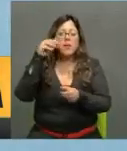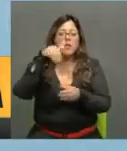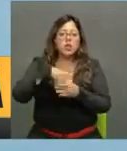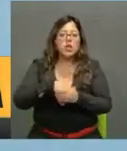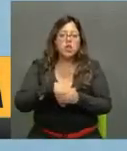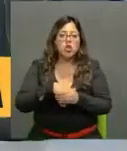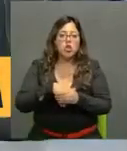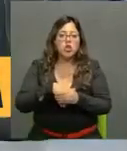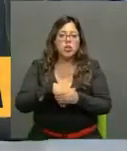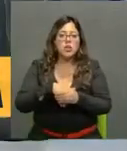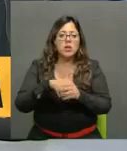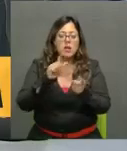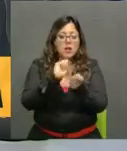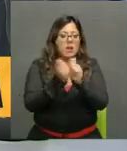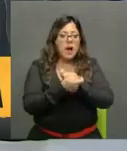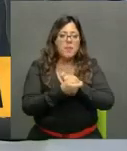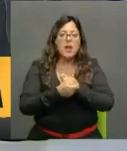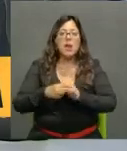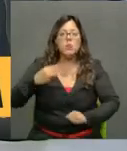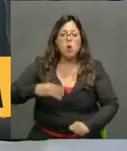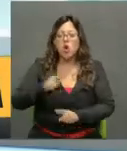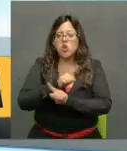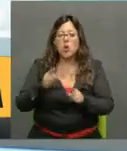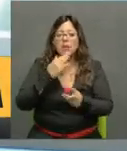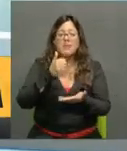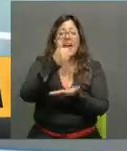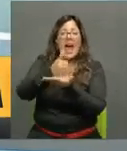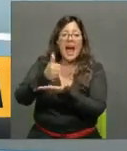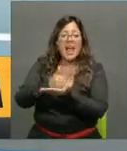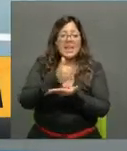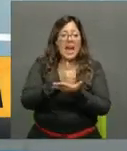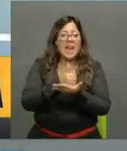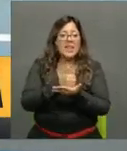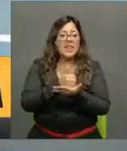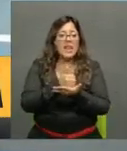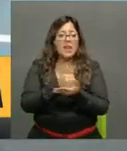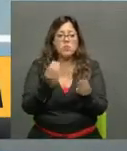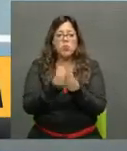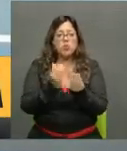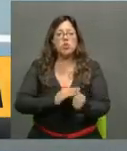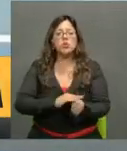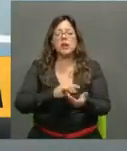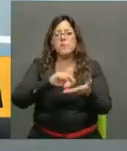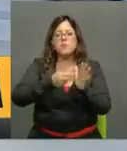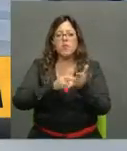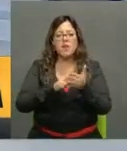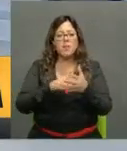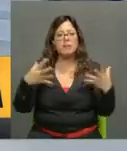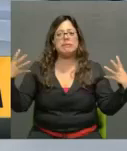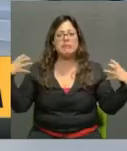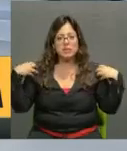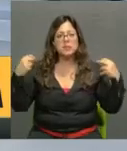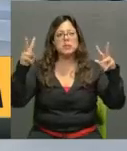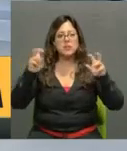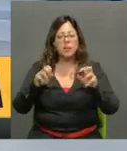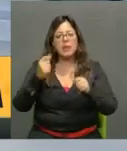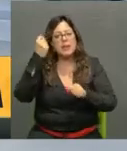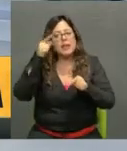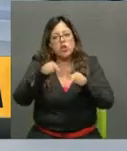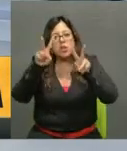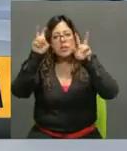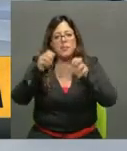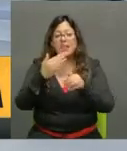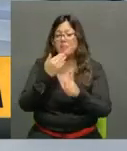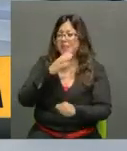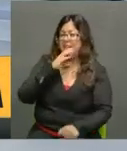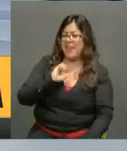ponerla en una municipal. No, además perfecto. Que los alcaldes y la alcaldesa de Santiago tienen suficientes problemas como para encargarse de lo que ya tienen que andar interpretando esto. A propósito de la Navidad, dices